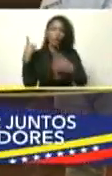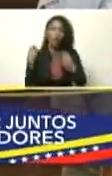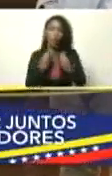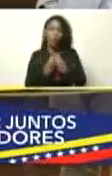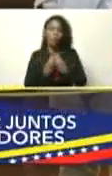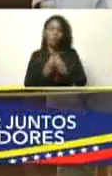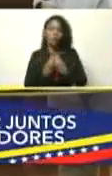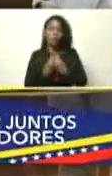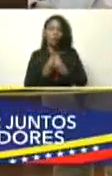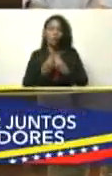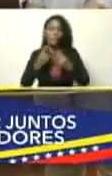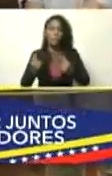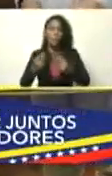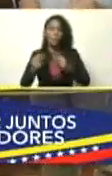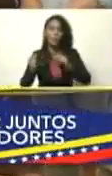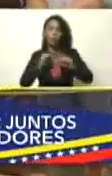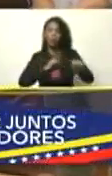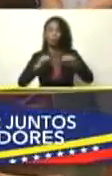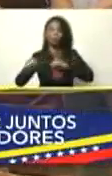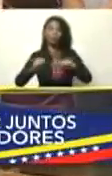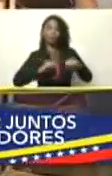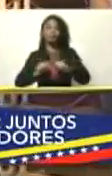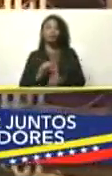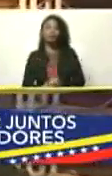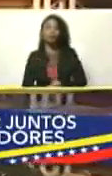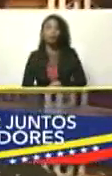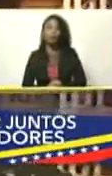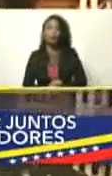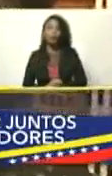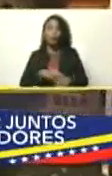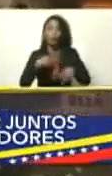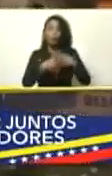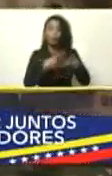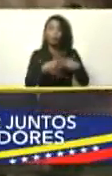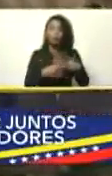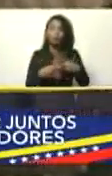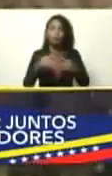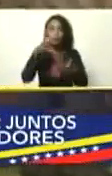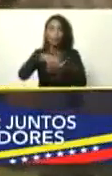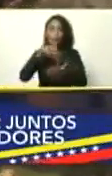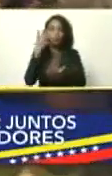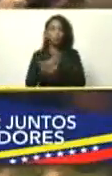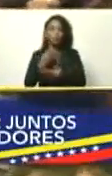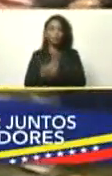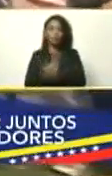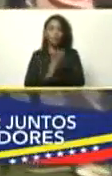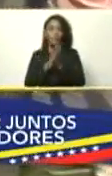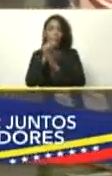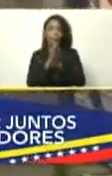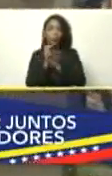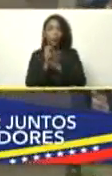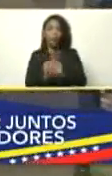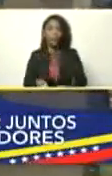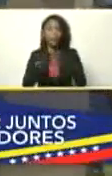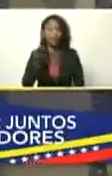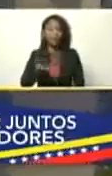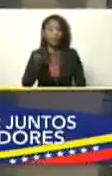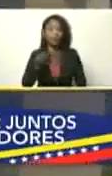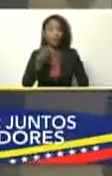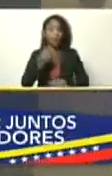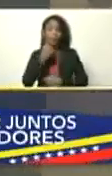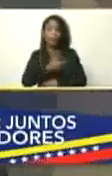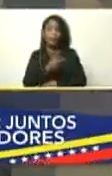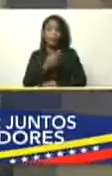que han venido dinamizando la economía productiva desde el estado Monagas a través de sus emprendimientos. Es importante